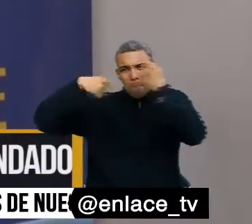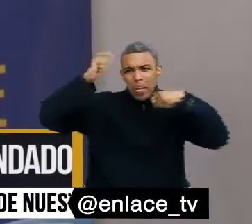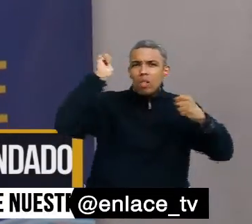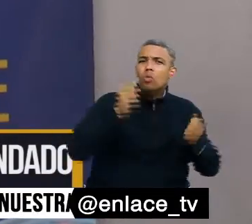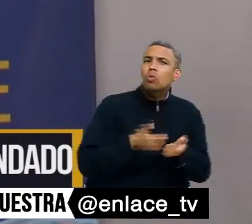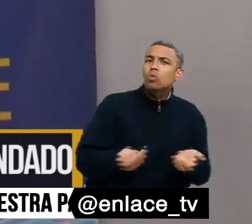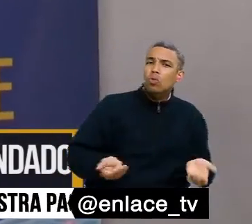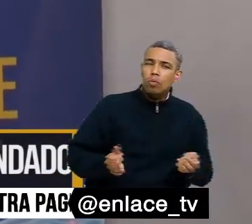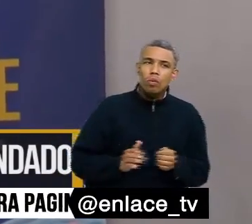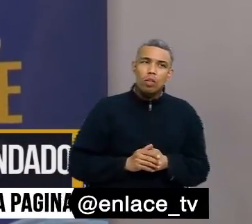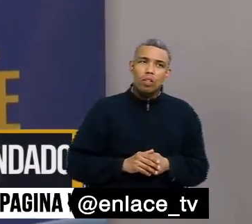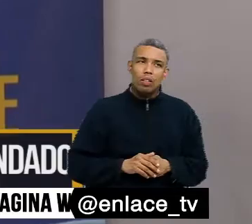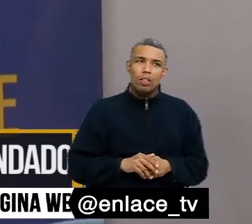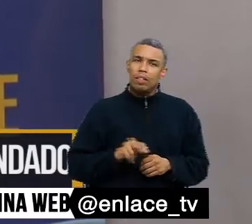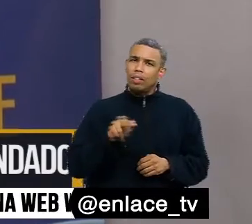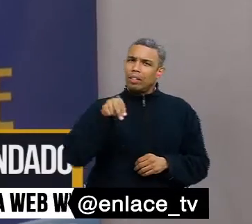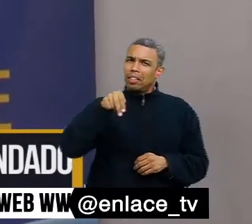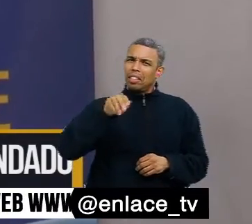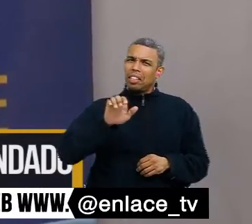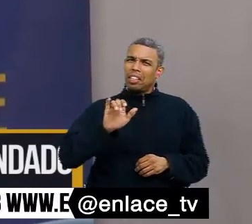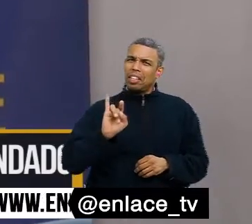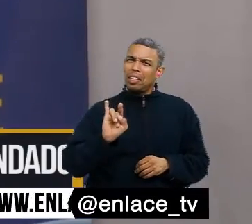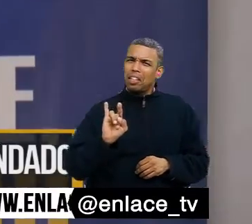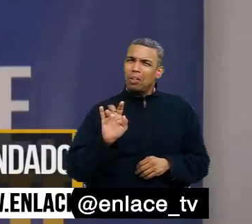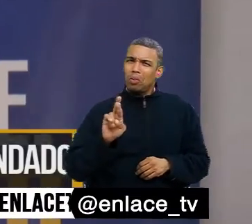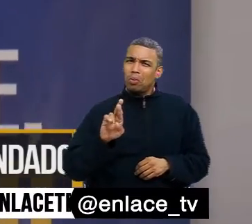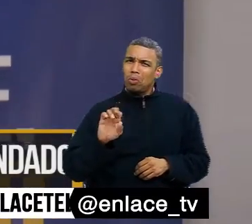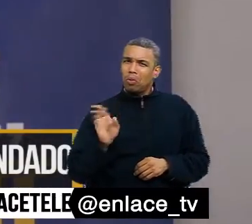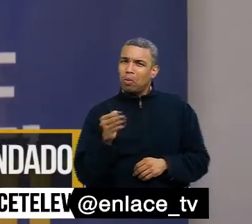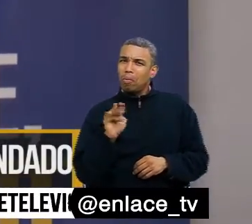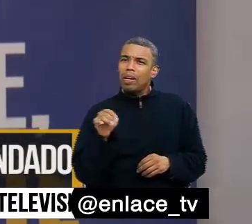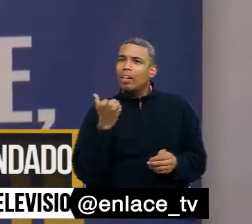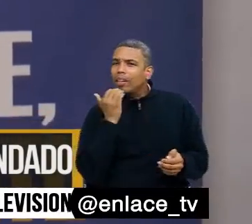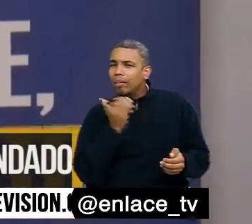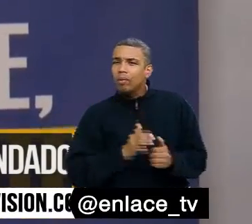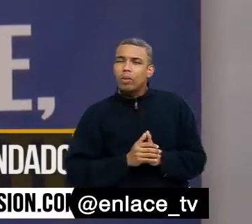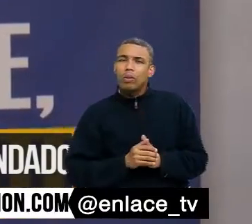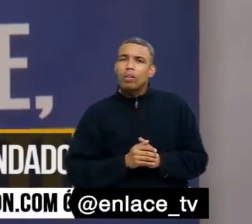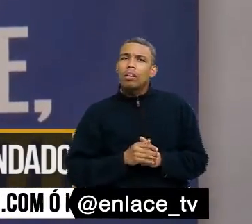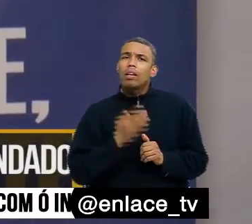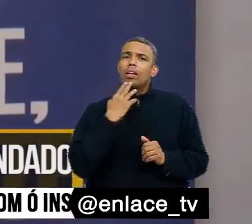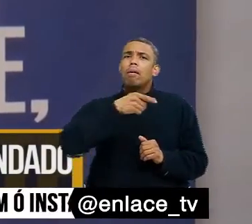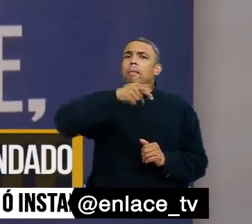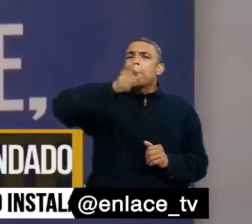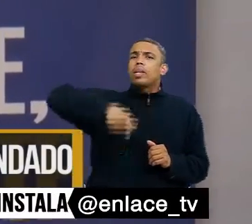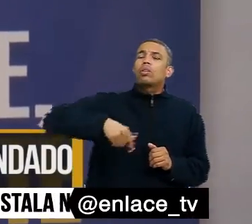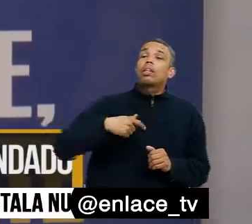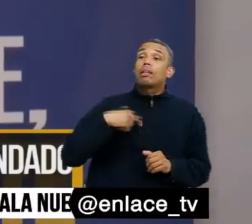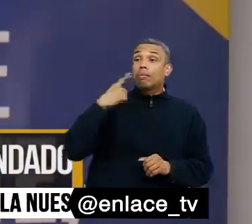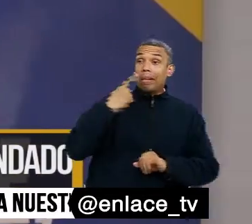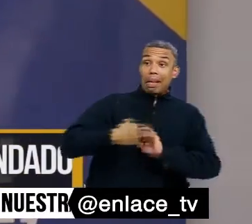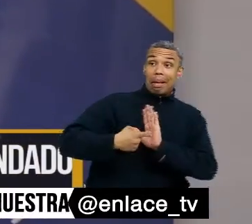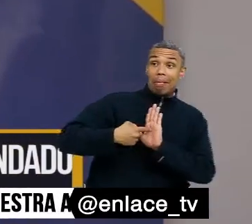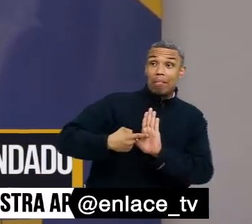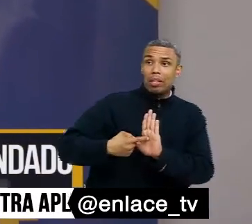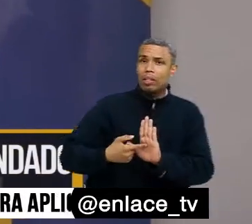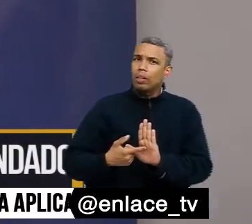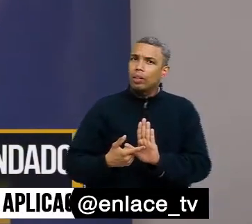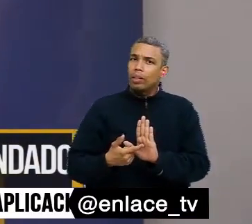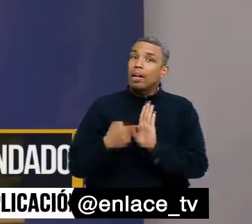algo que está ahorita pues muy en boom, ¿no? O sea, no es venderle a la gente, es venderle a la mente. Cuando tú llegas a un cliente, cuando tú sabes cómo atenderlo, cuando tienes un